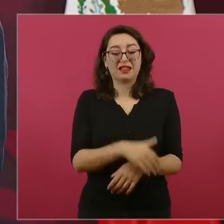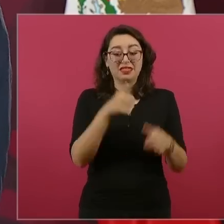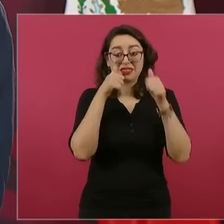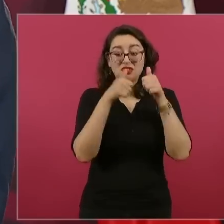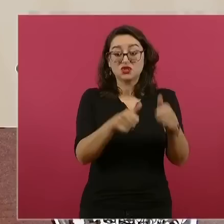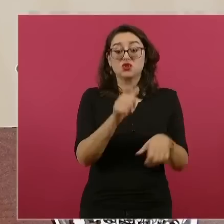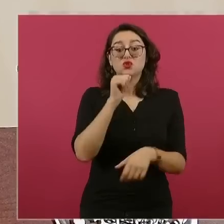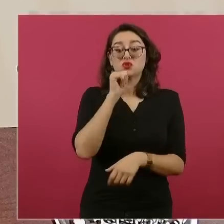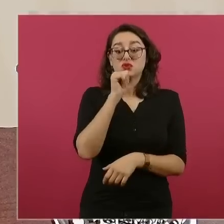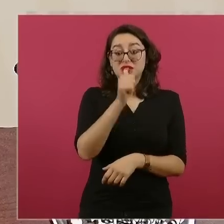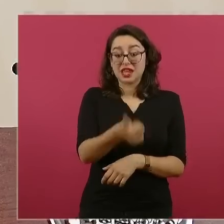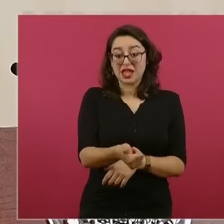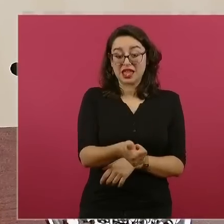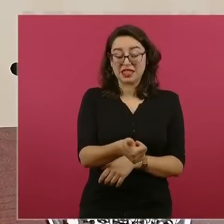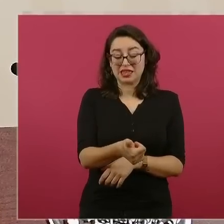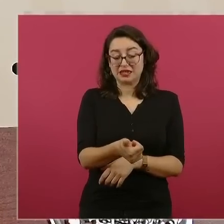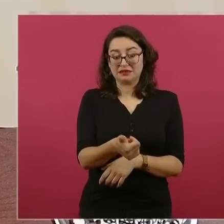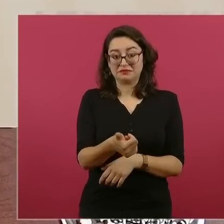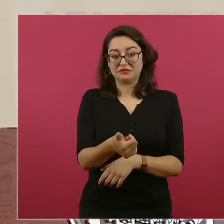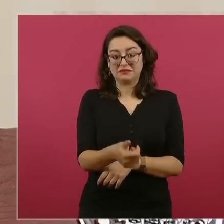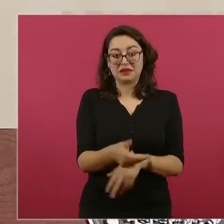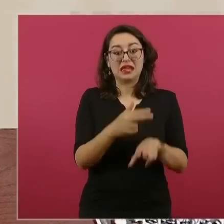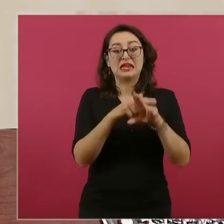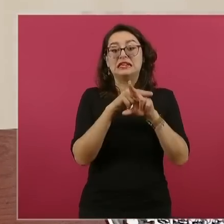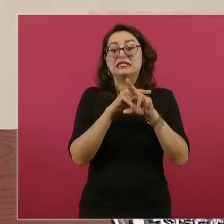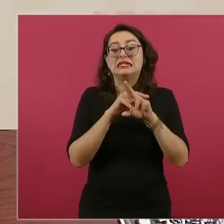no solo en los discursos políticos,